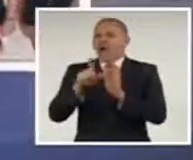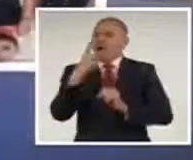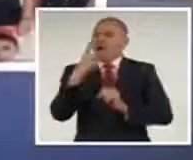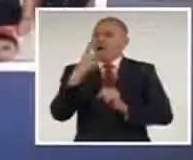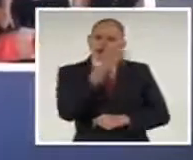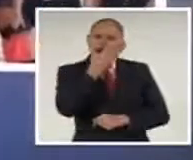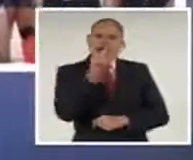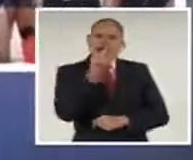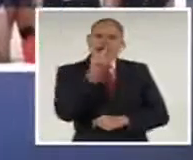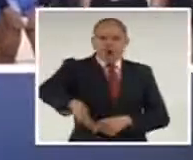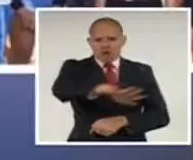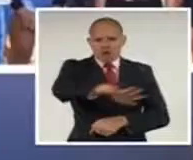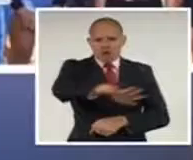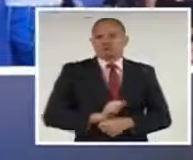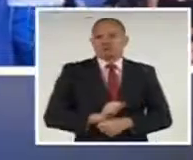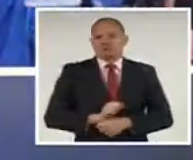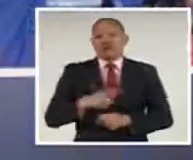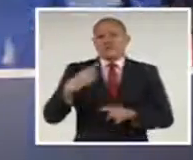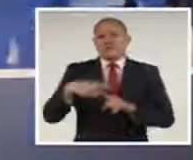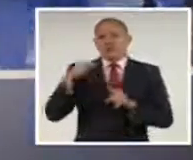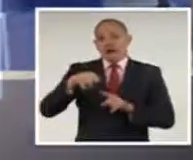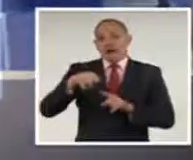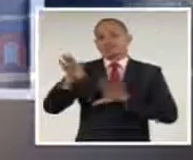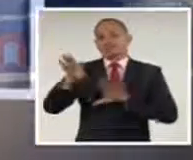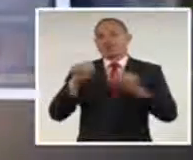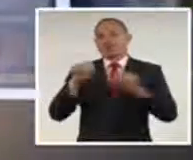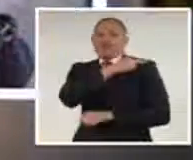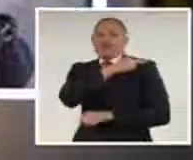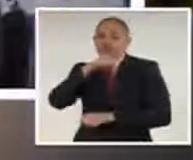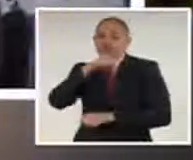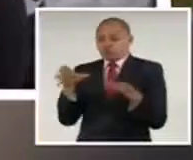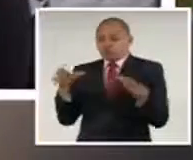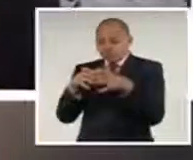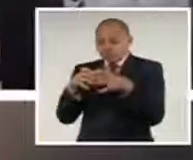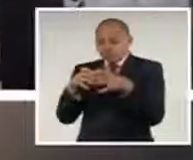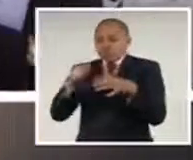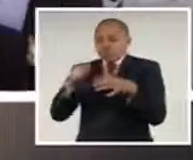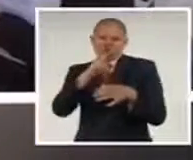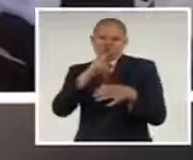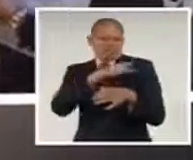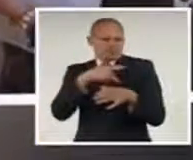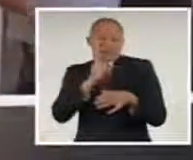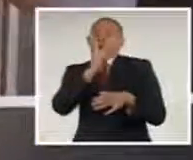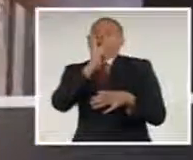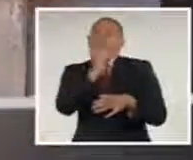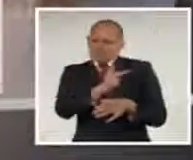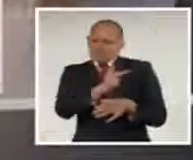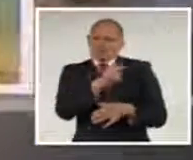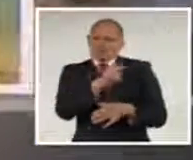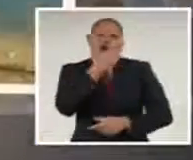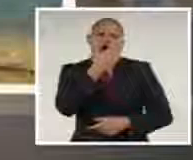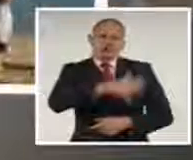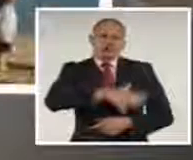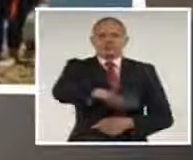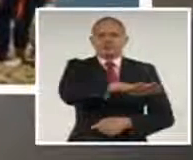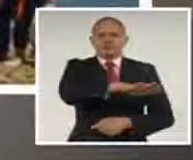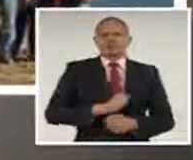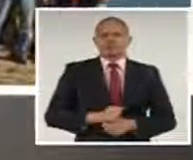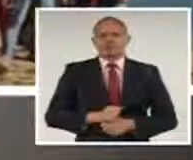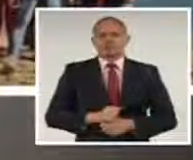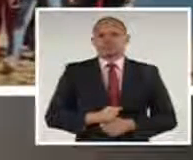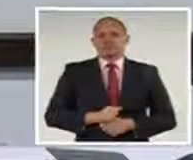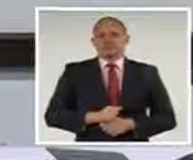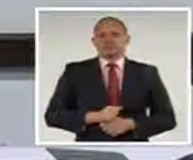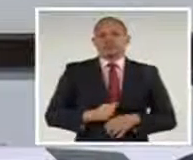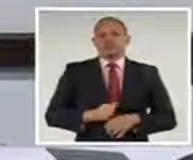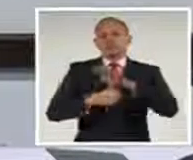trabajo gubernamental que con una visión amplia atienda todo lo relacionado con las nuevas generaciones. Al final todo esto y un grupo de